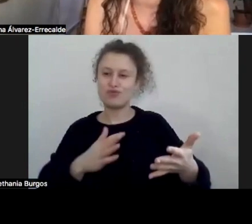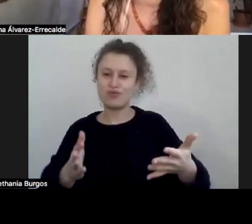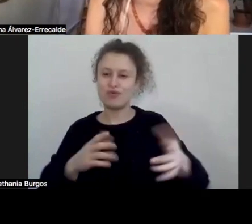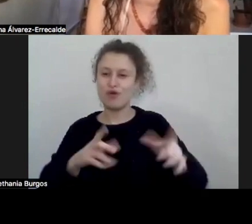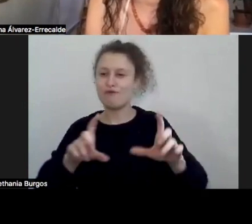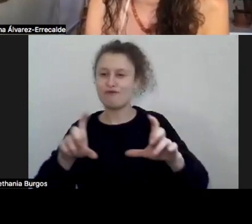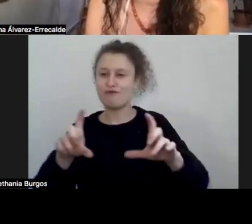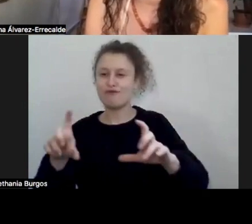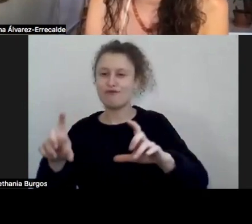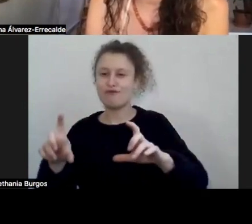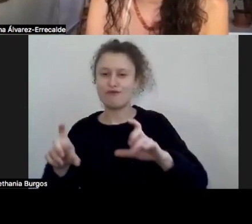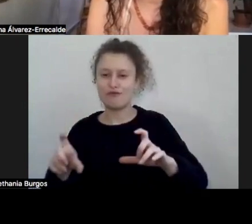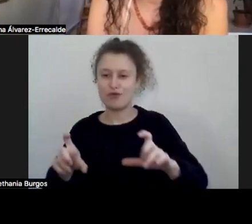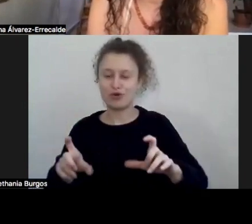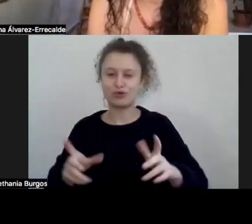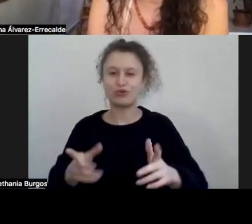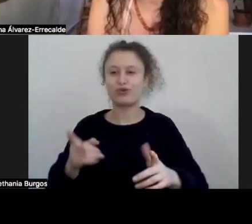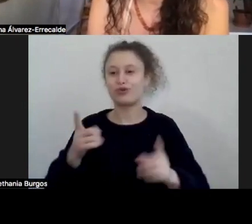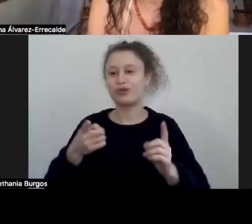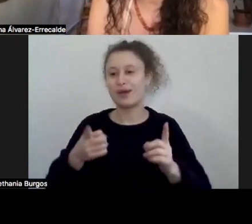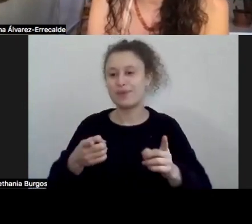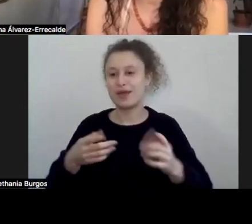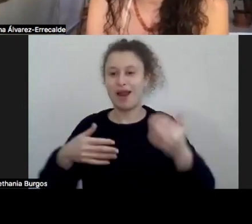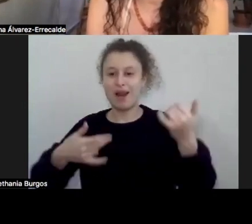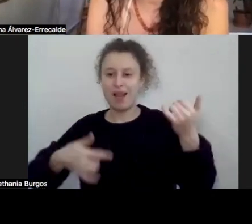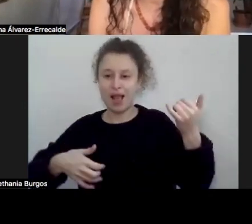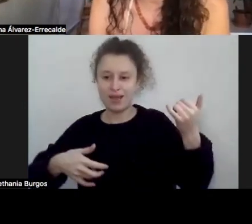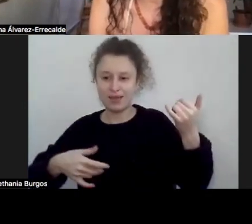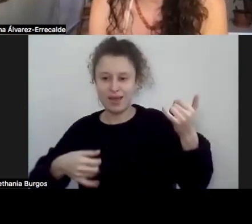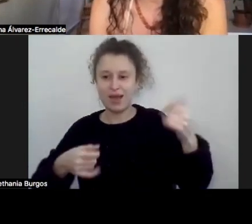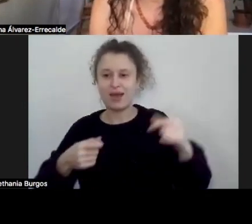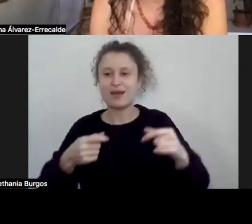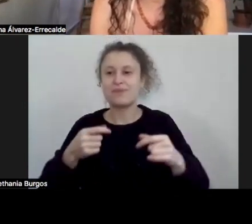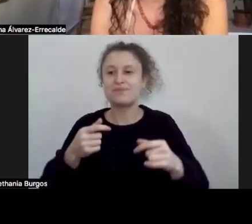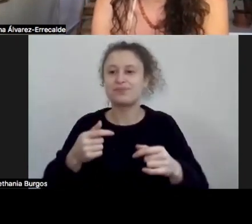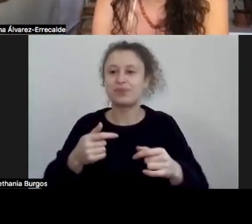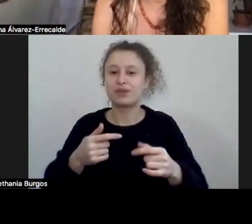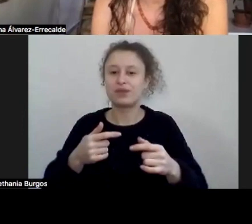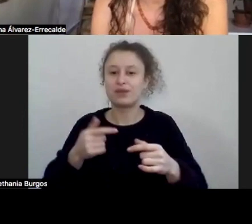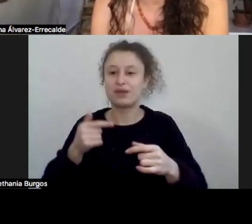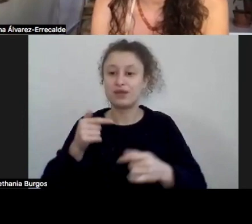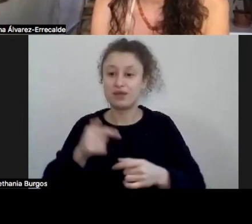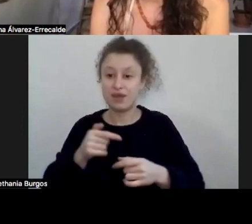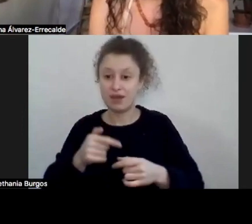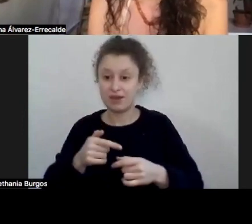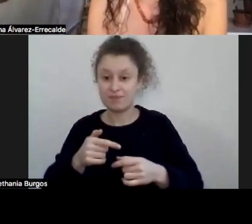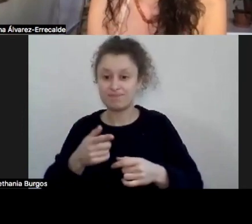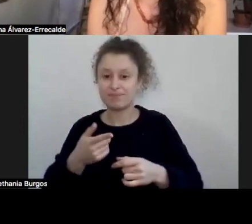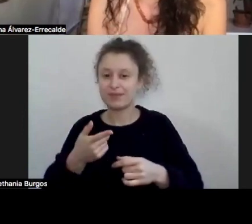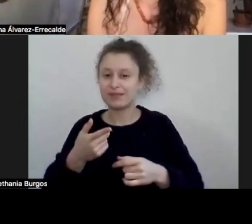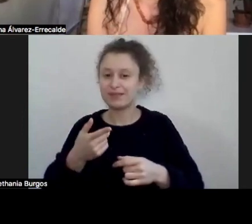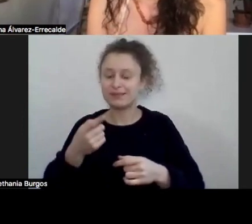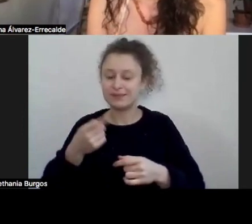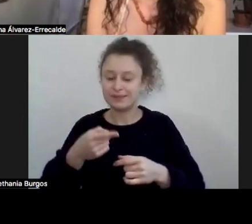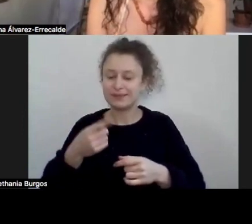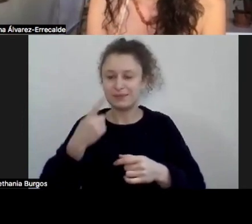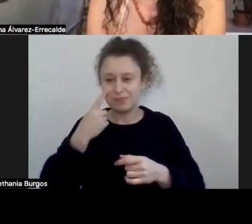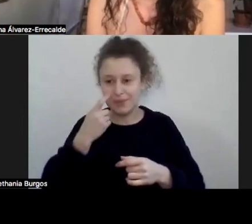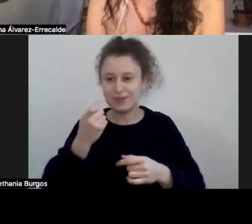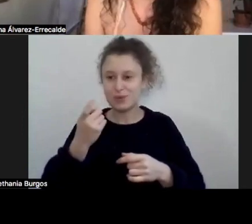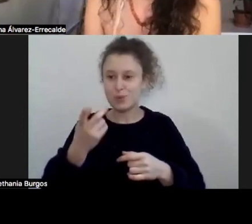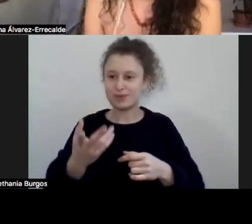del uniformado como policía y ubiqué sus años de servicio dentro de la etapa franquista.